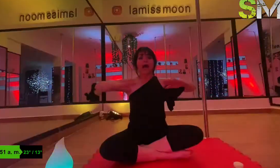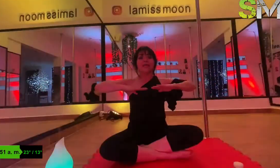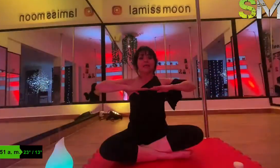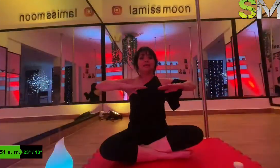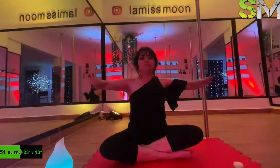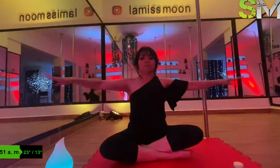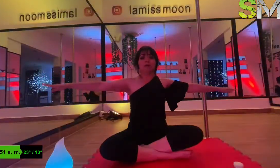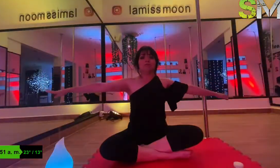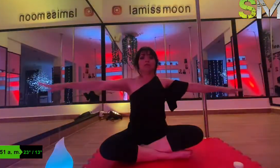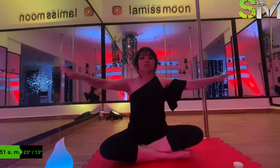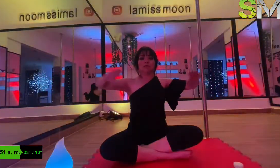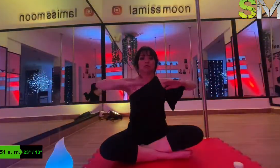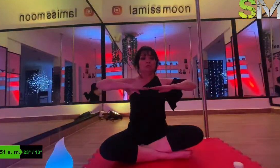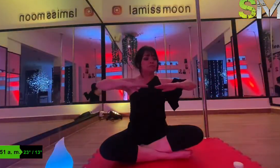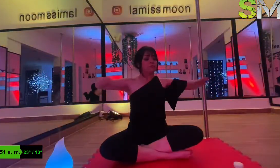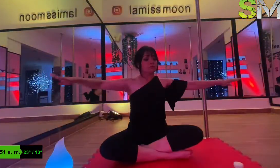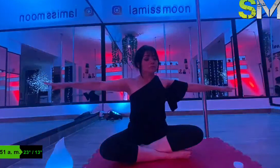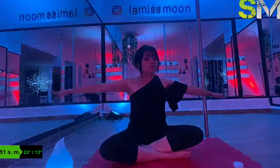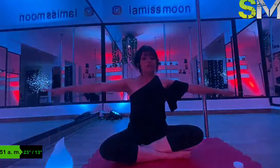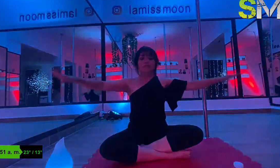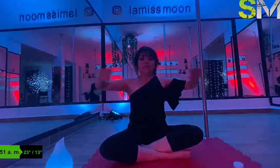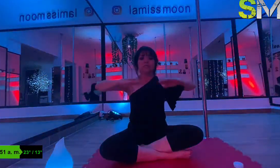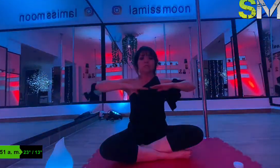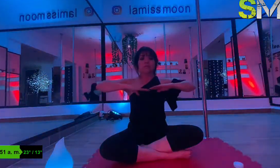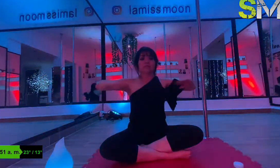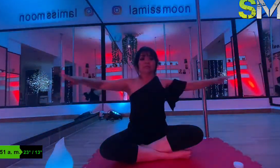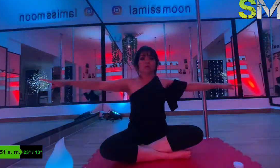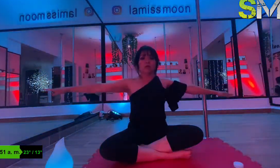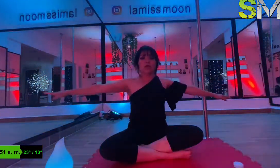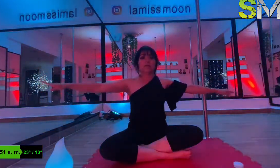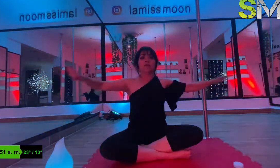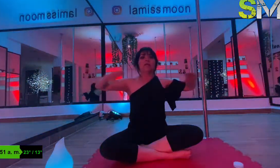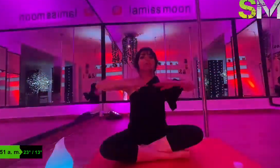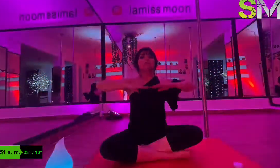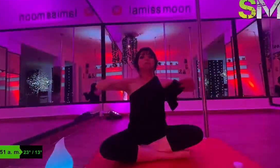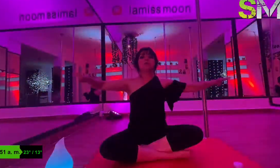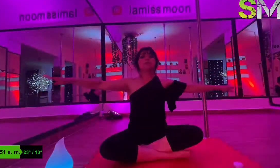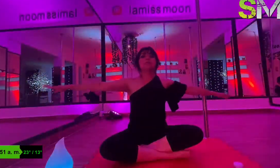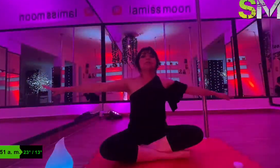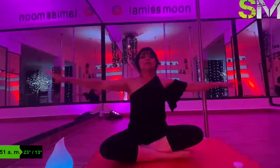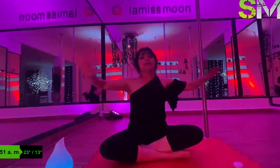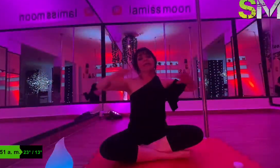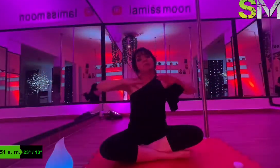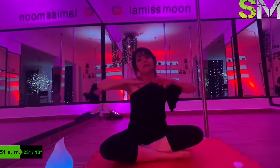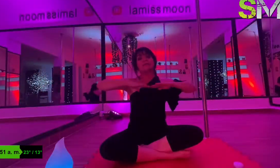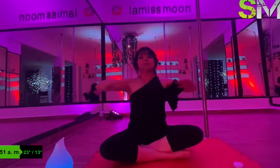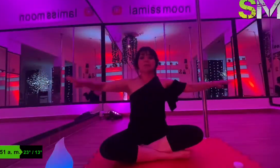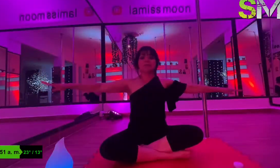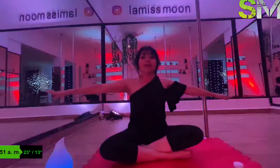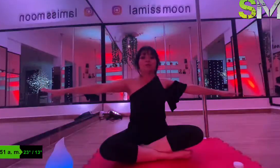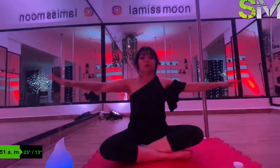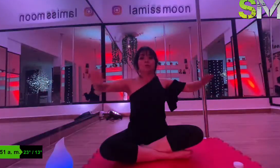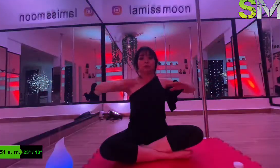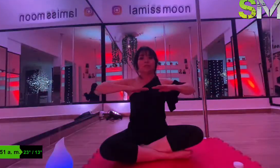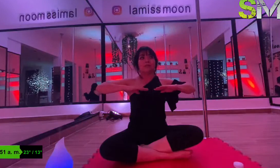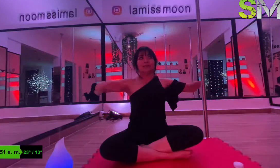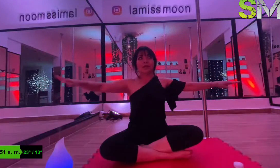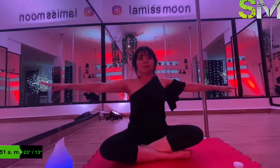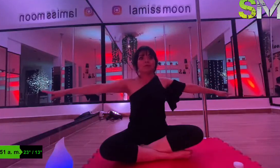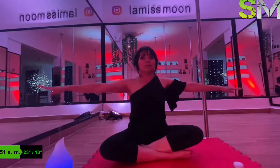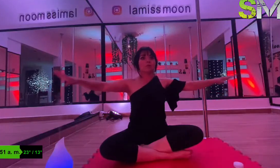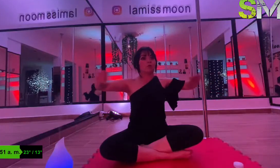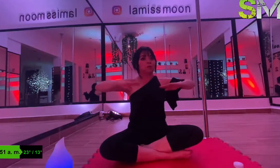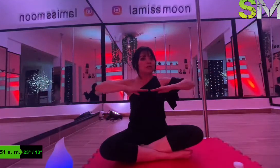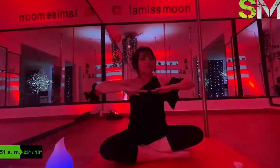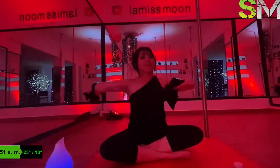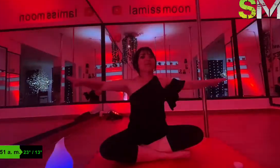cierro. Aquí vamos a hacerlo 10 veces, ¿ok? Después, ya que vayas avanzando, lo puedes